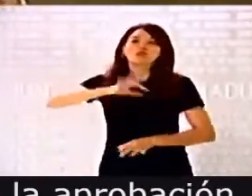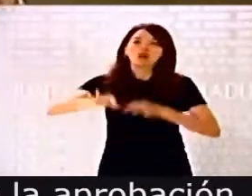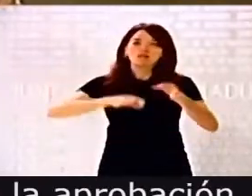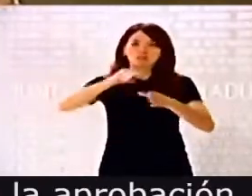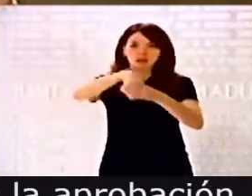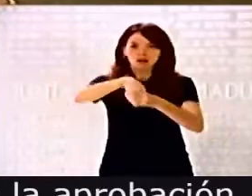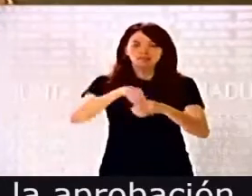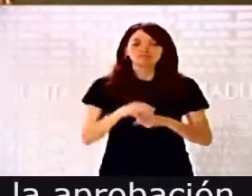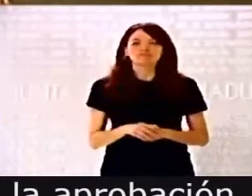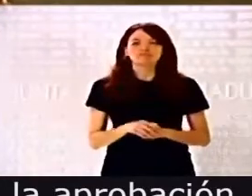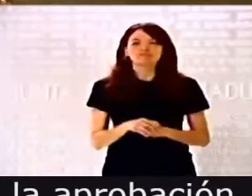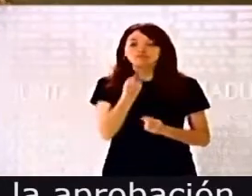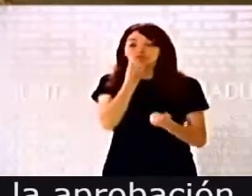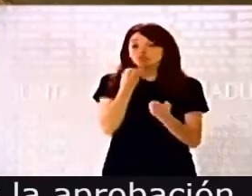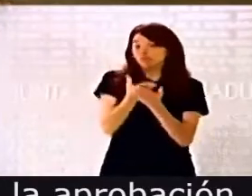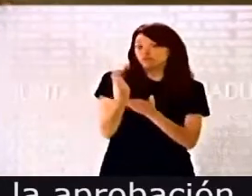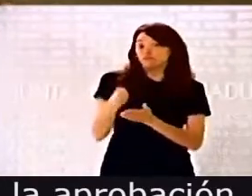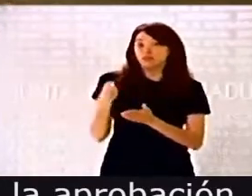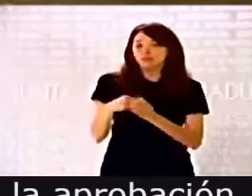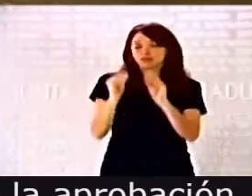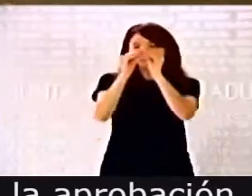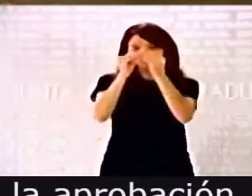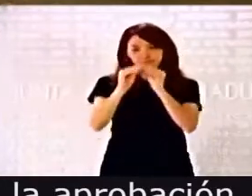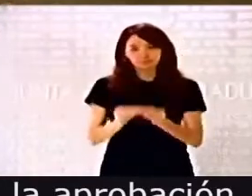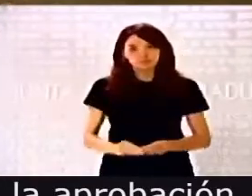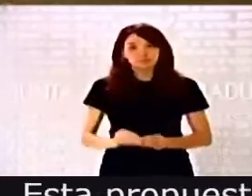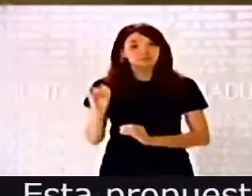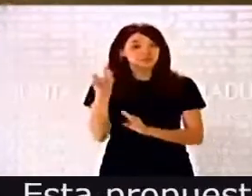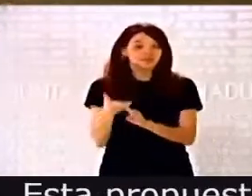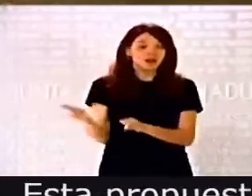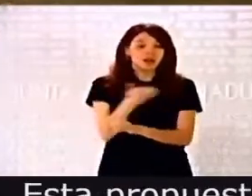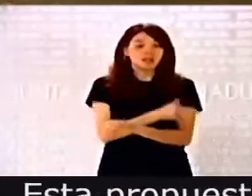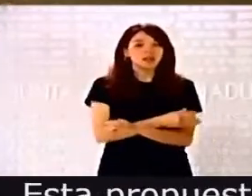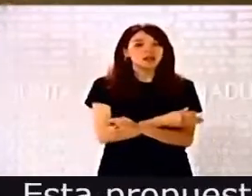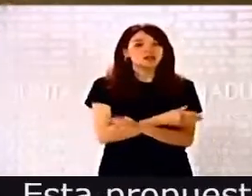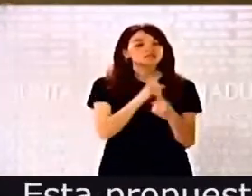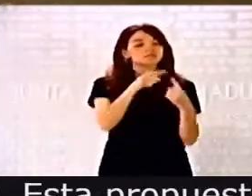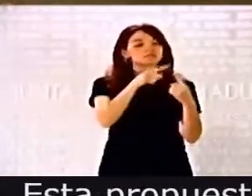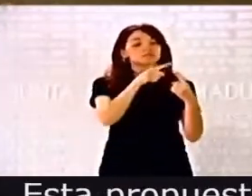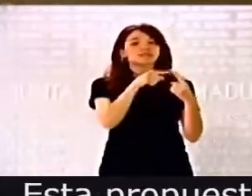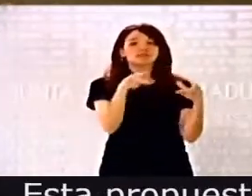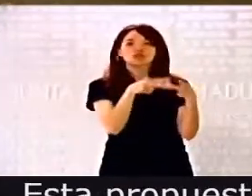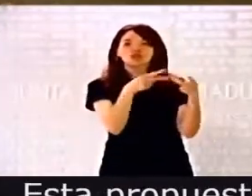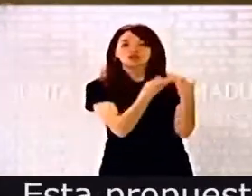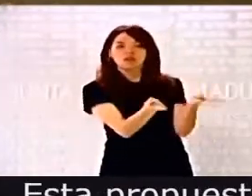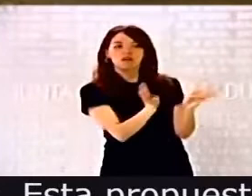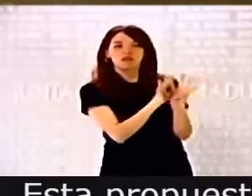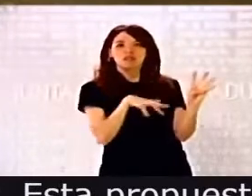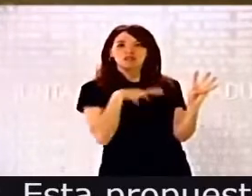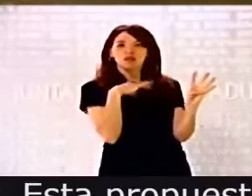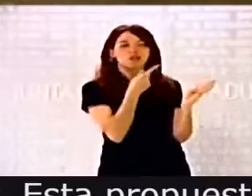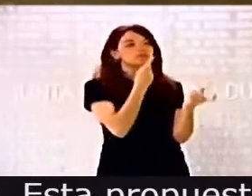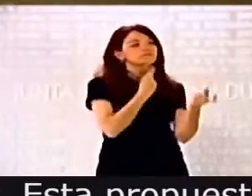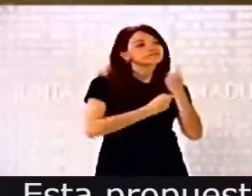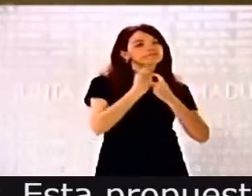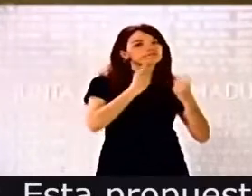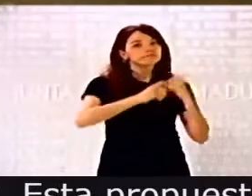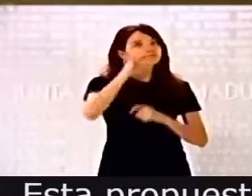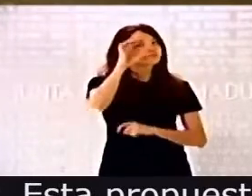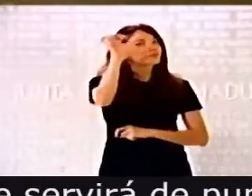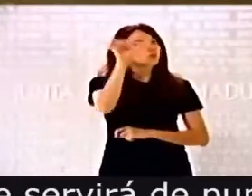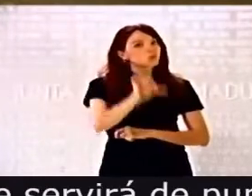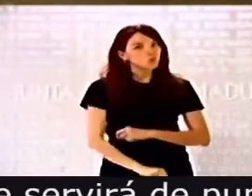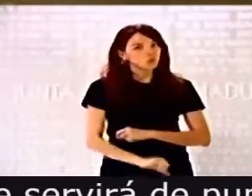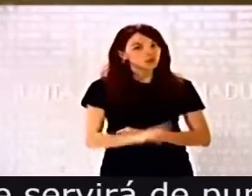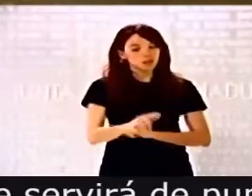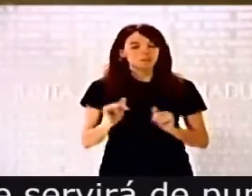Esta propuesta se elaborará tras escuchar a la sociedad civil, que servirá de punto de partida en la concertación con